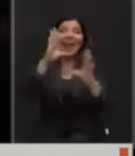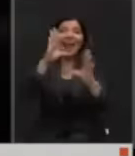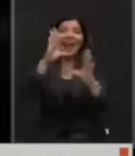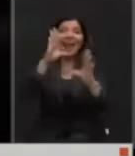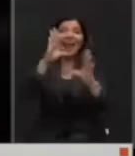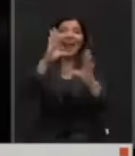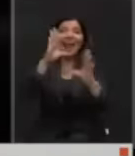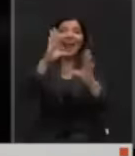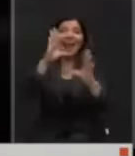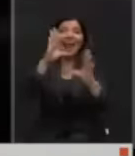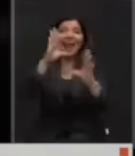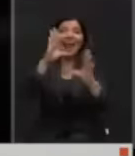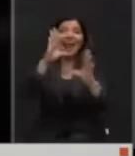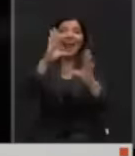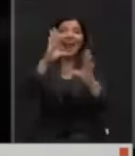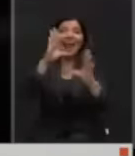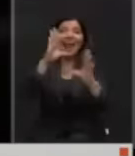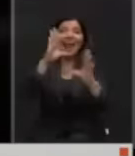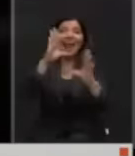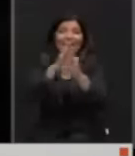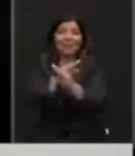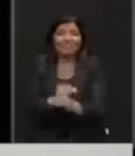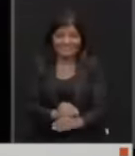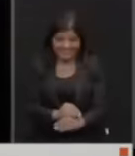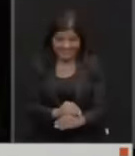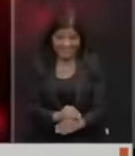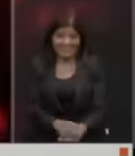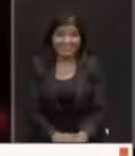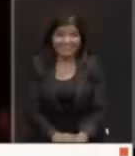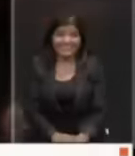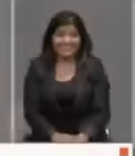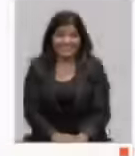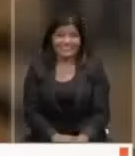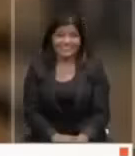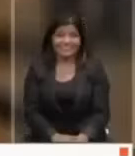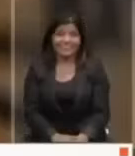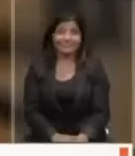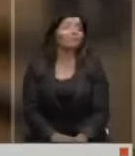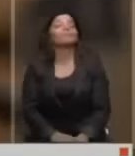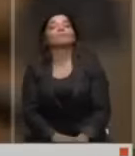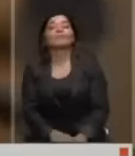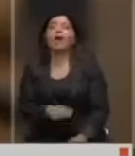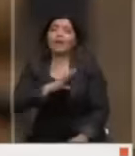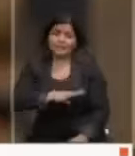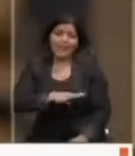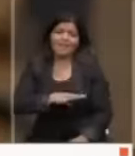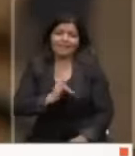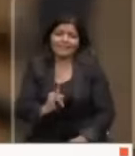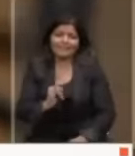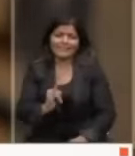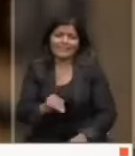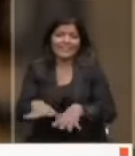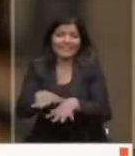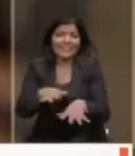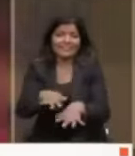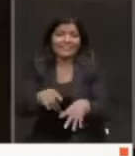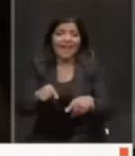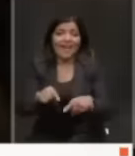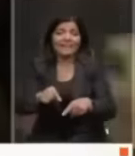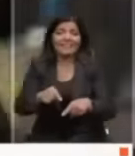no sabía que se podía elegir el color se echaba de menos esta actividad